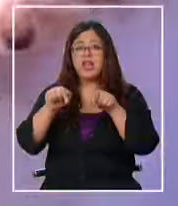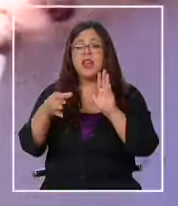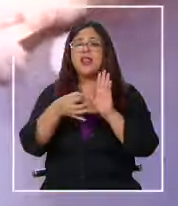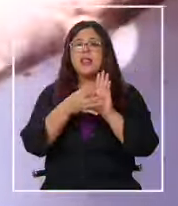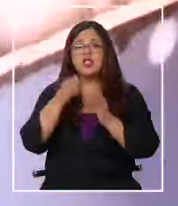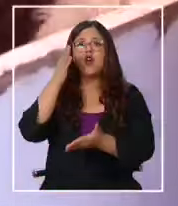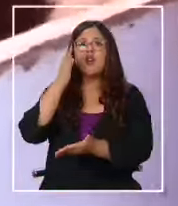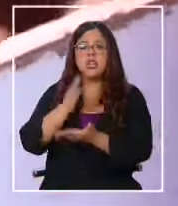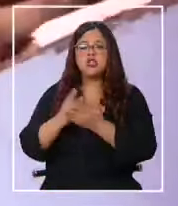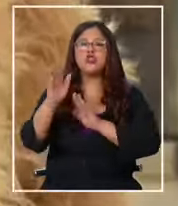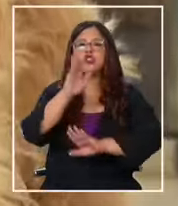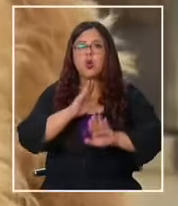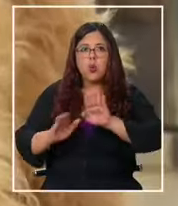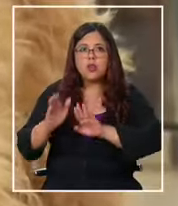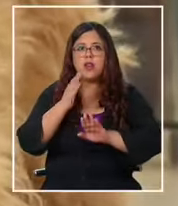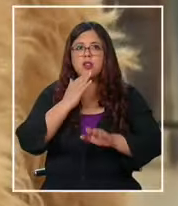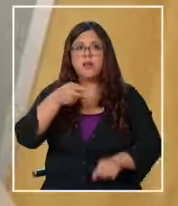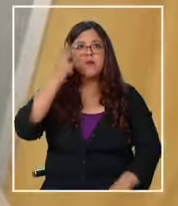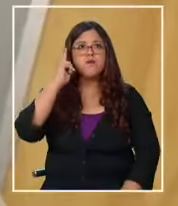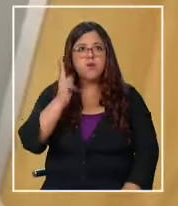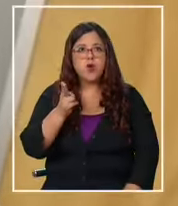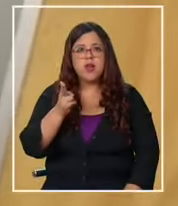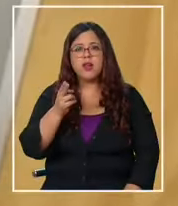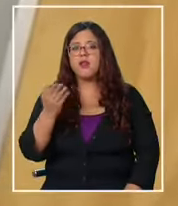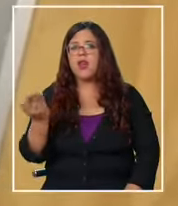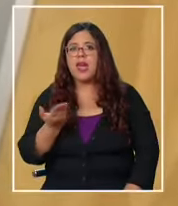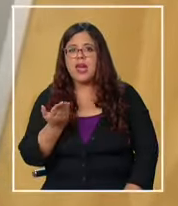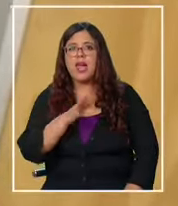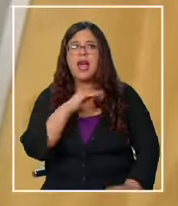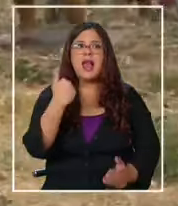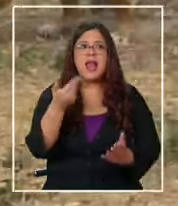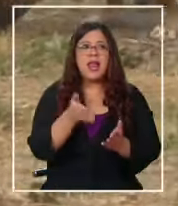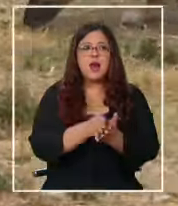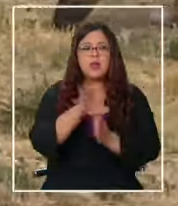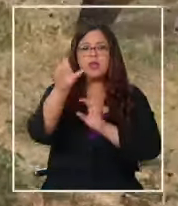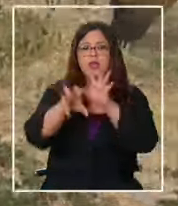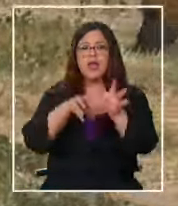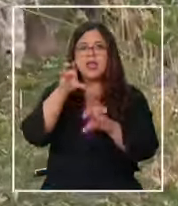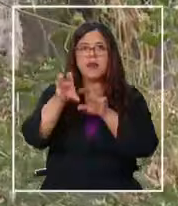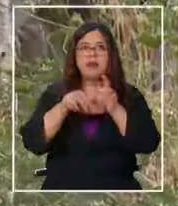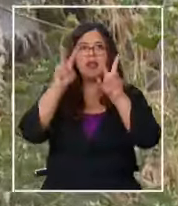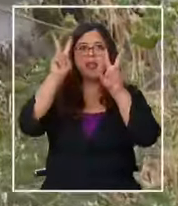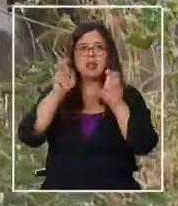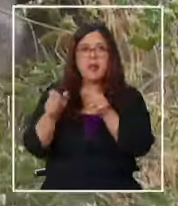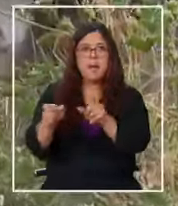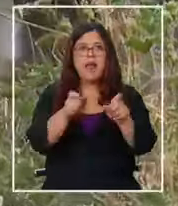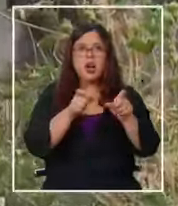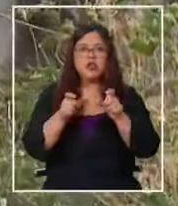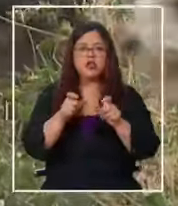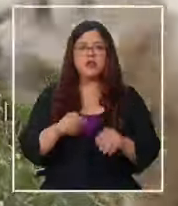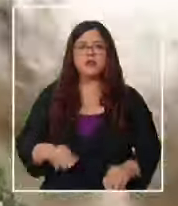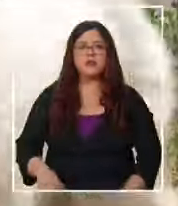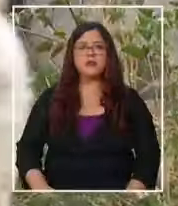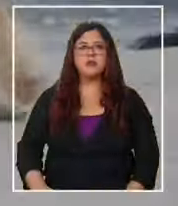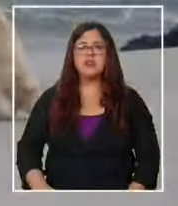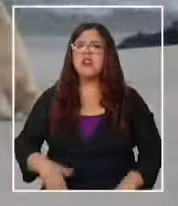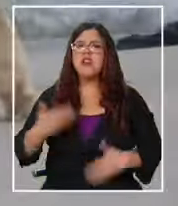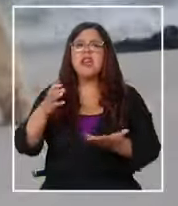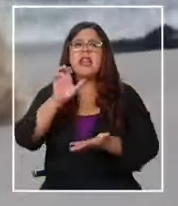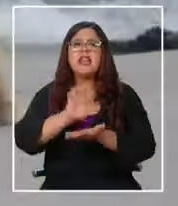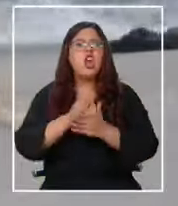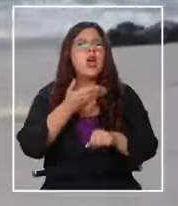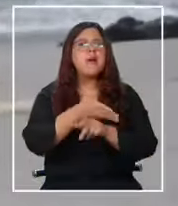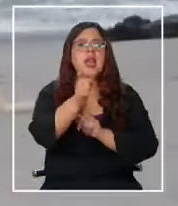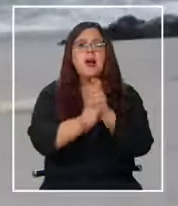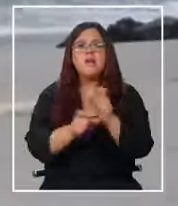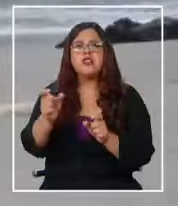establece obligaciones de cuidado y prohíbe expresamente la muerte de animales como mecanismo de control. ¿Con qué cara el Estado le va a pedir a la